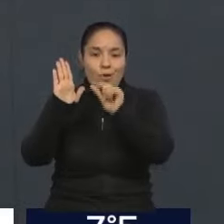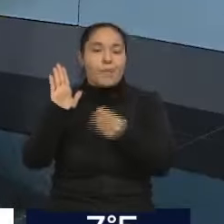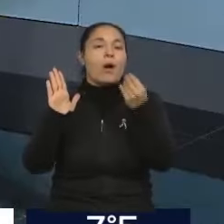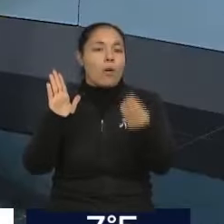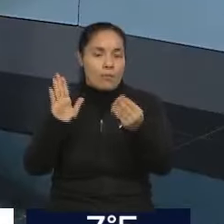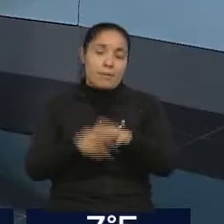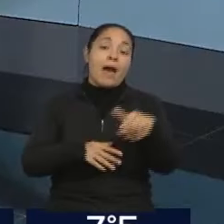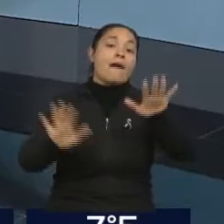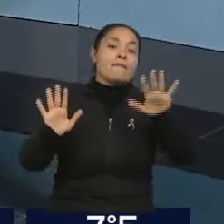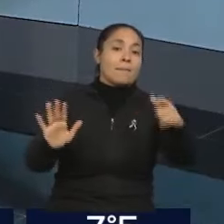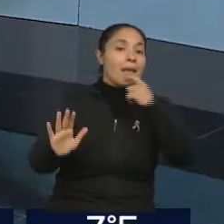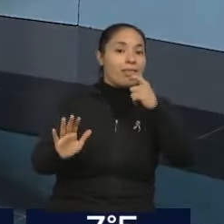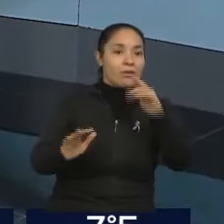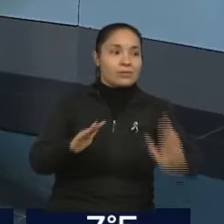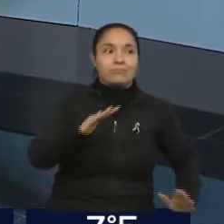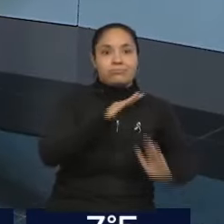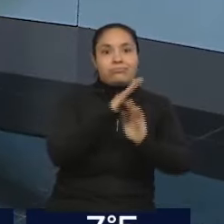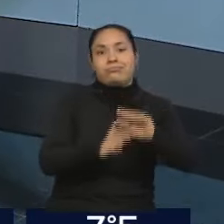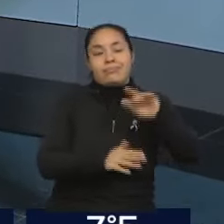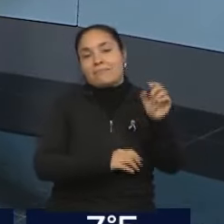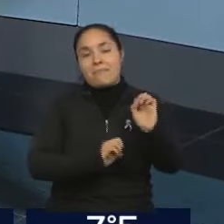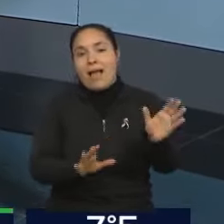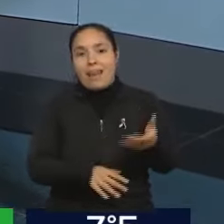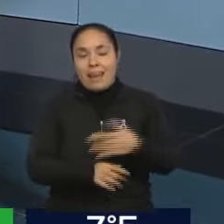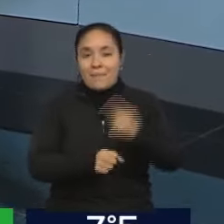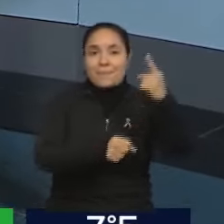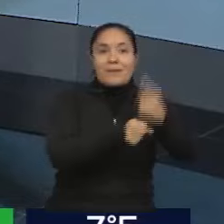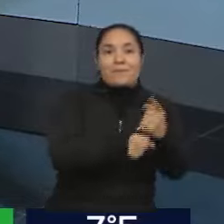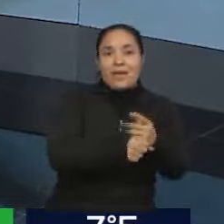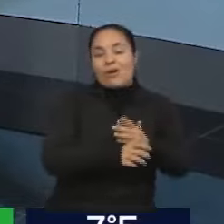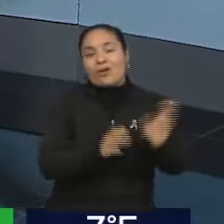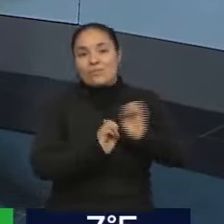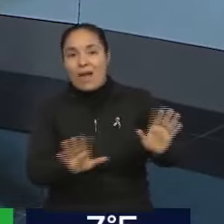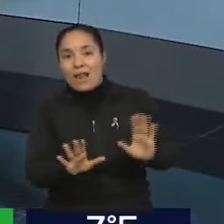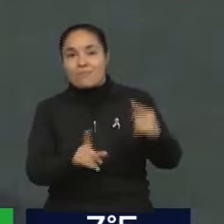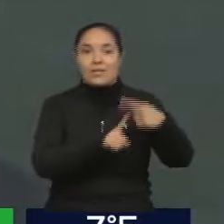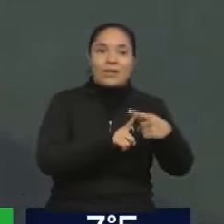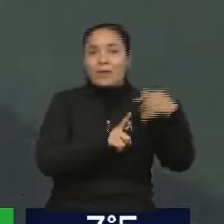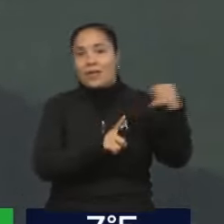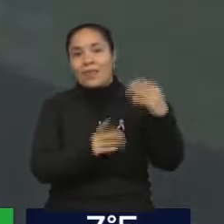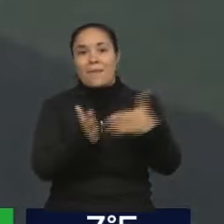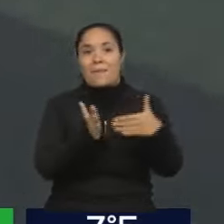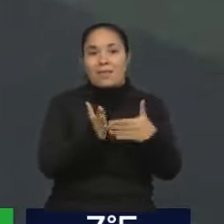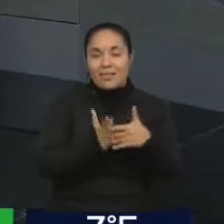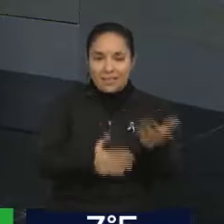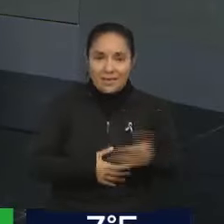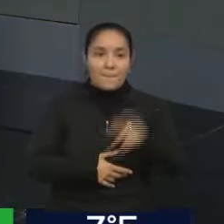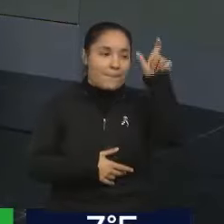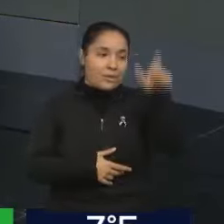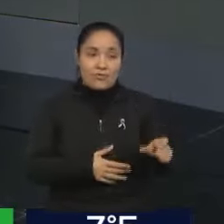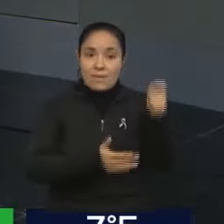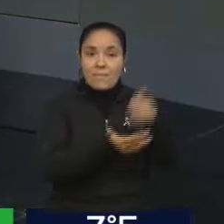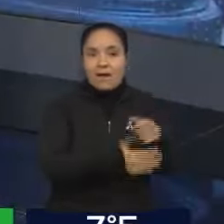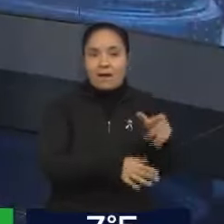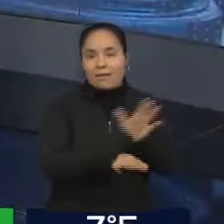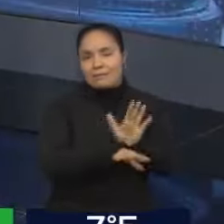porque Mendoza sale muy mal o muy bien según quien lo vea. Si lo vemos desde el punto de vista del consumidor, nos está